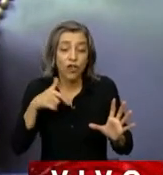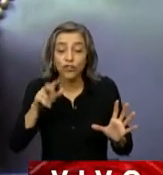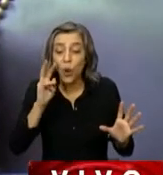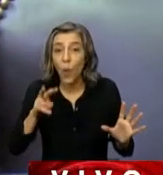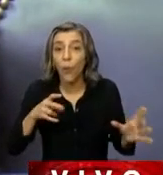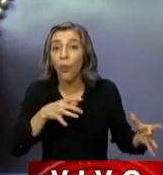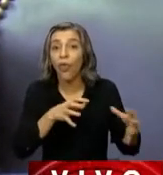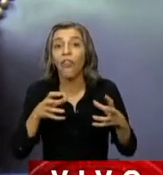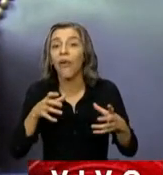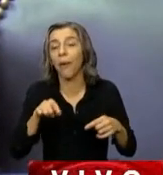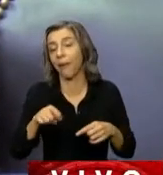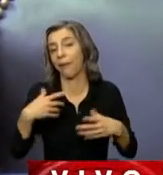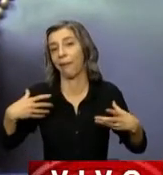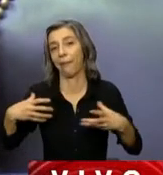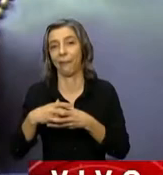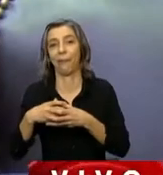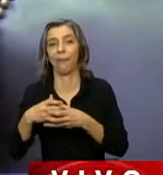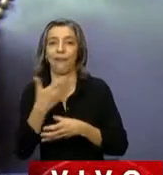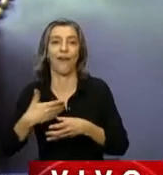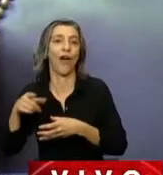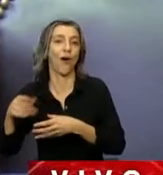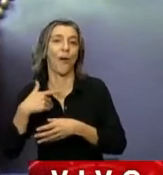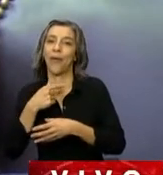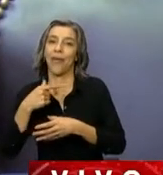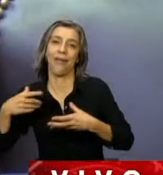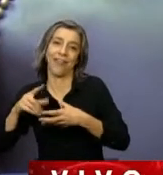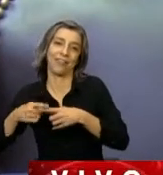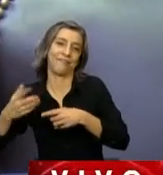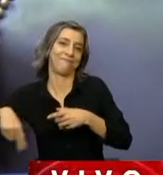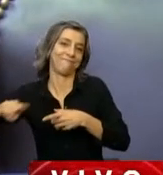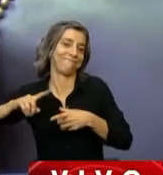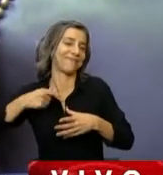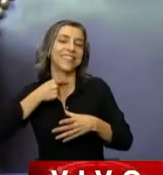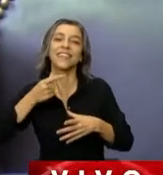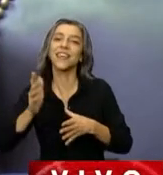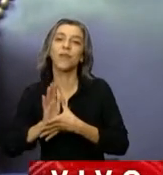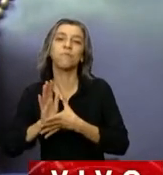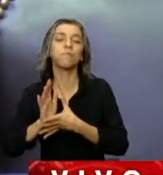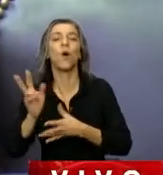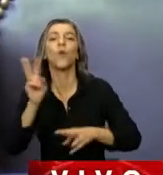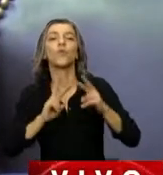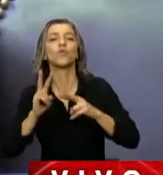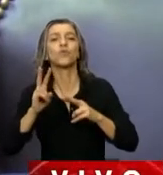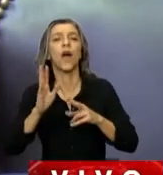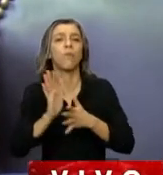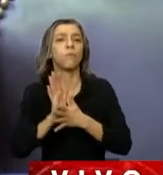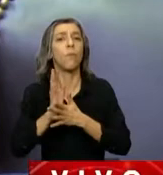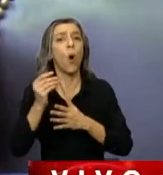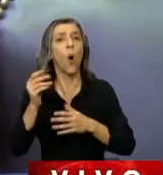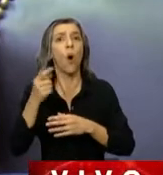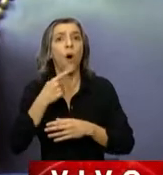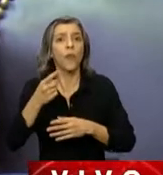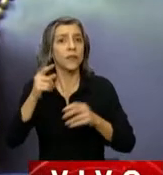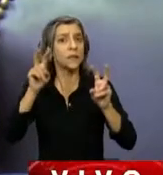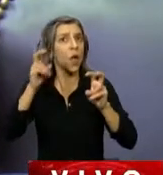el oficialismo pretende instalar que viene preocupado por la cultura y pretende instalar además que en la oposición no nos preocupamos o no